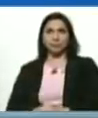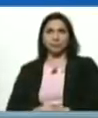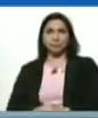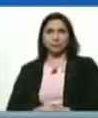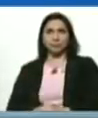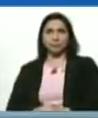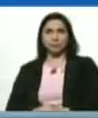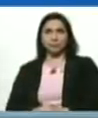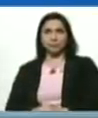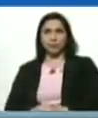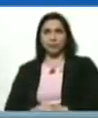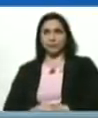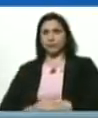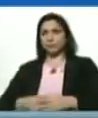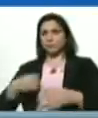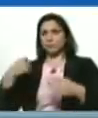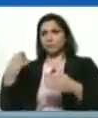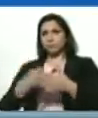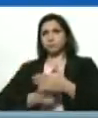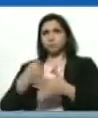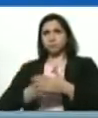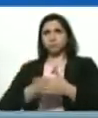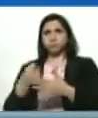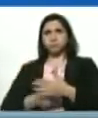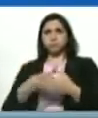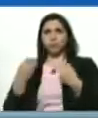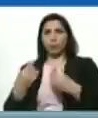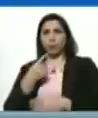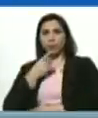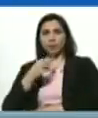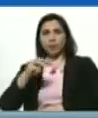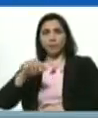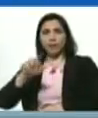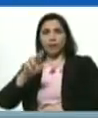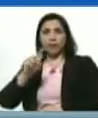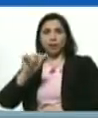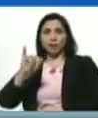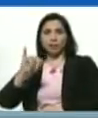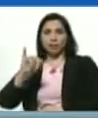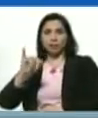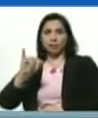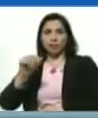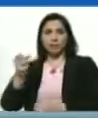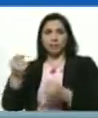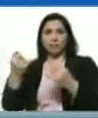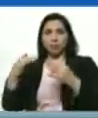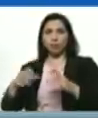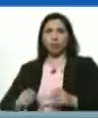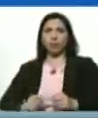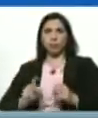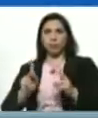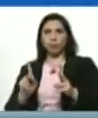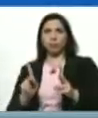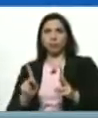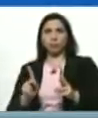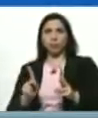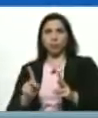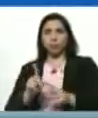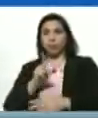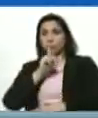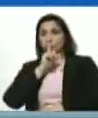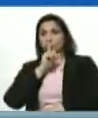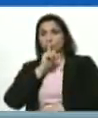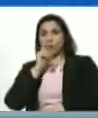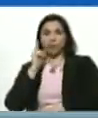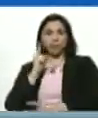en una batalla como decía josé martí en que muchas oportunidades en silencio